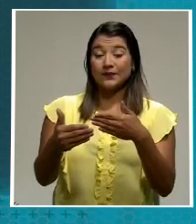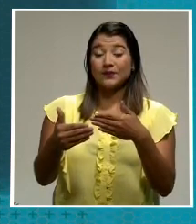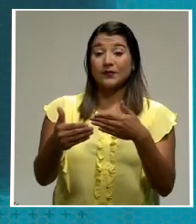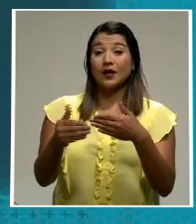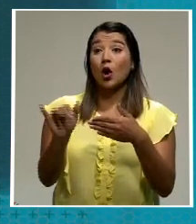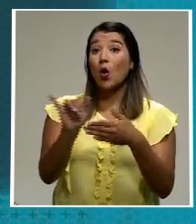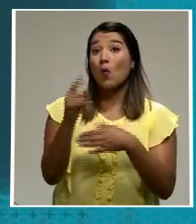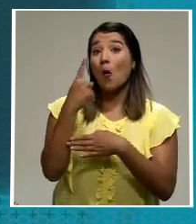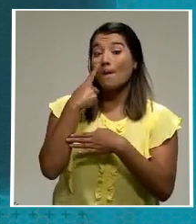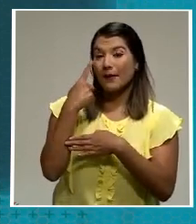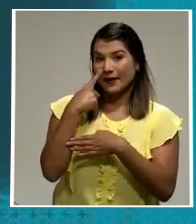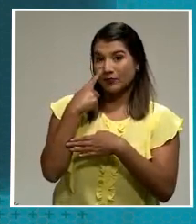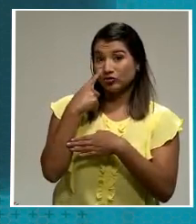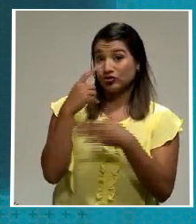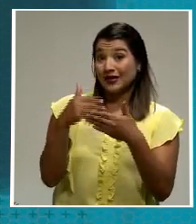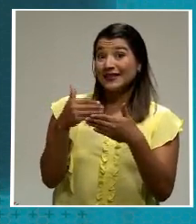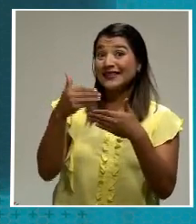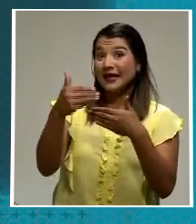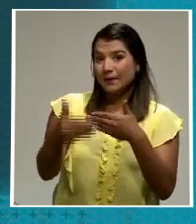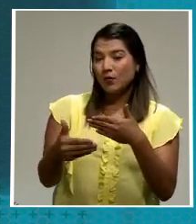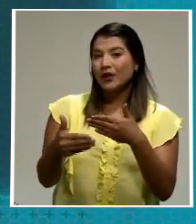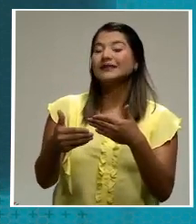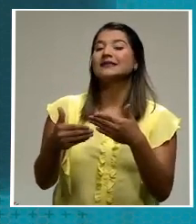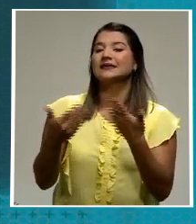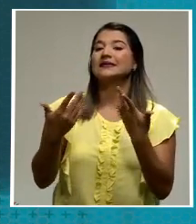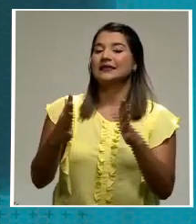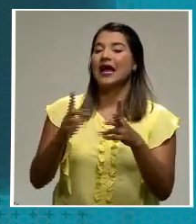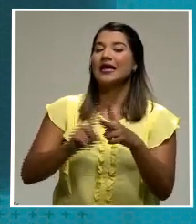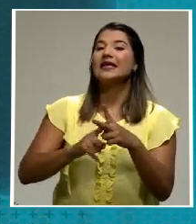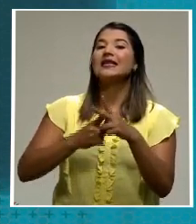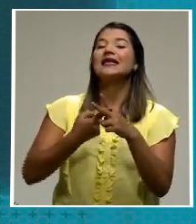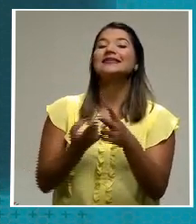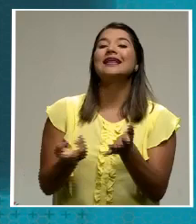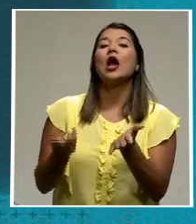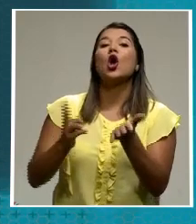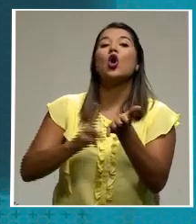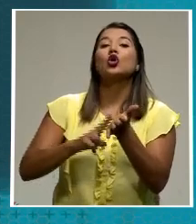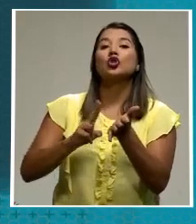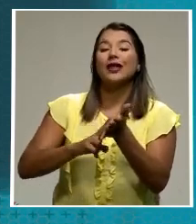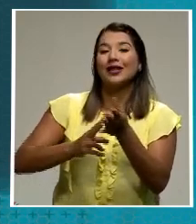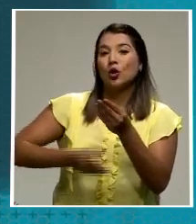en la pantalla, el contrato adicional. Esta es la figura que estarían utilizando